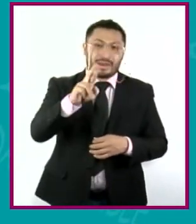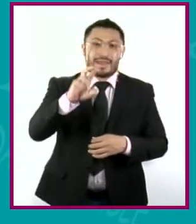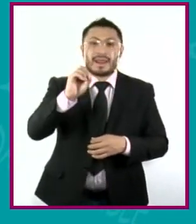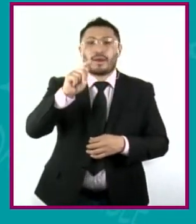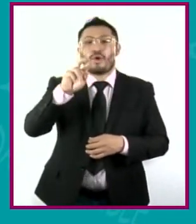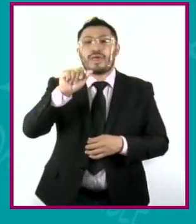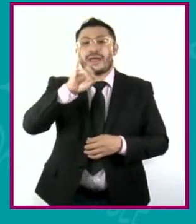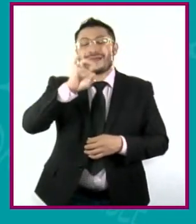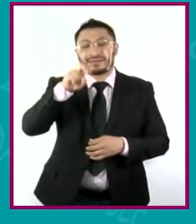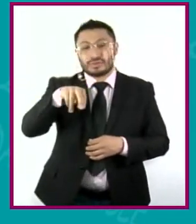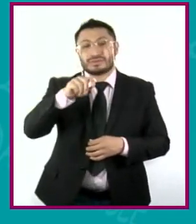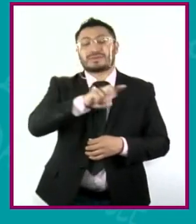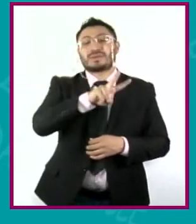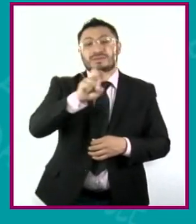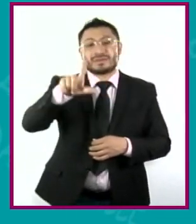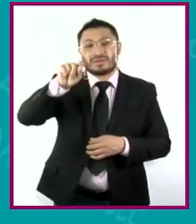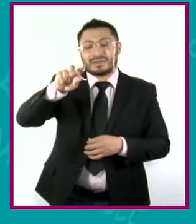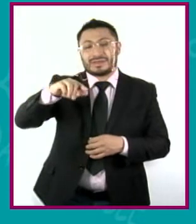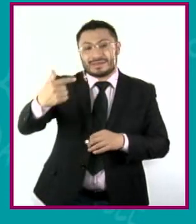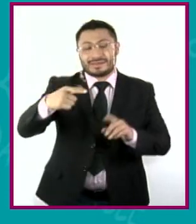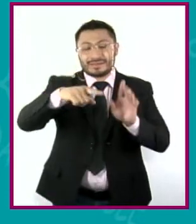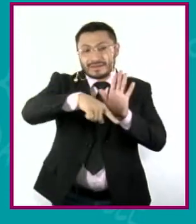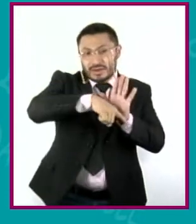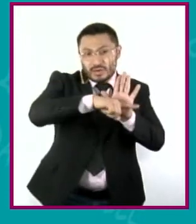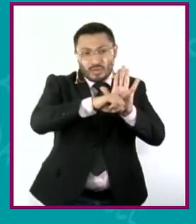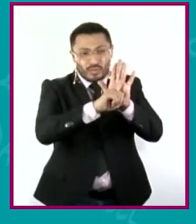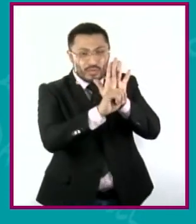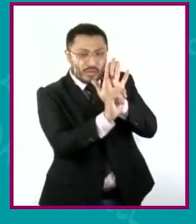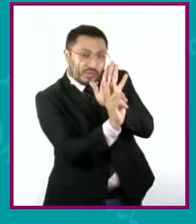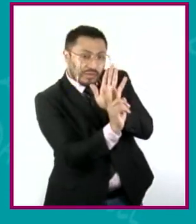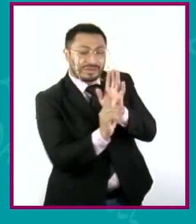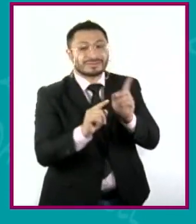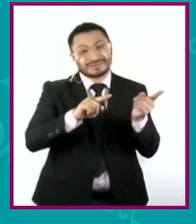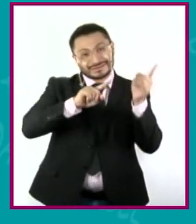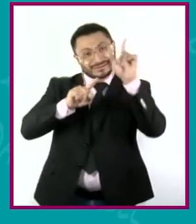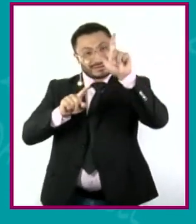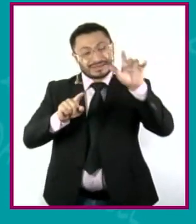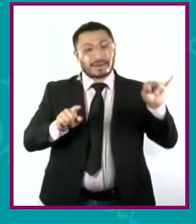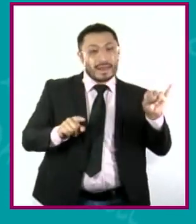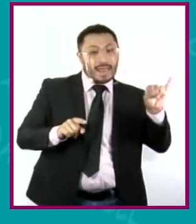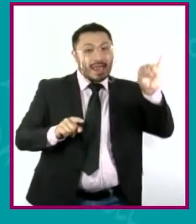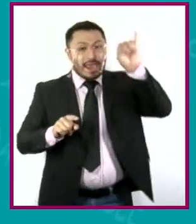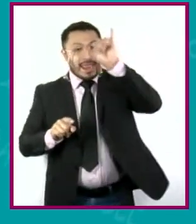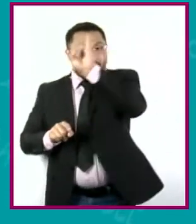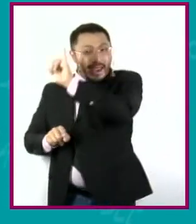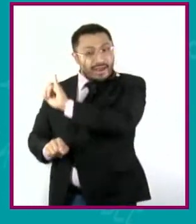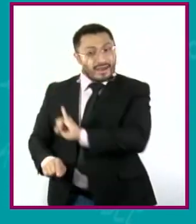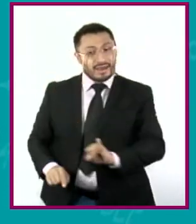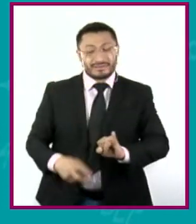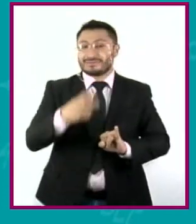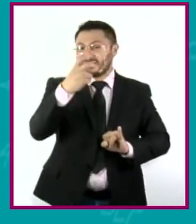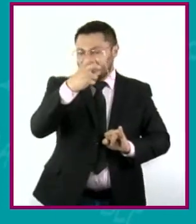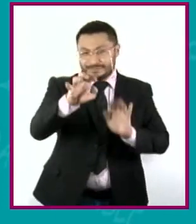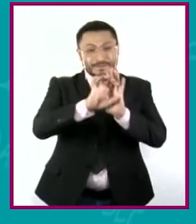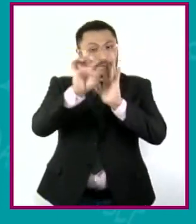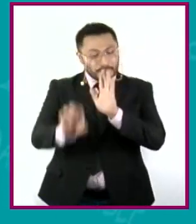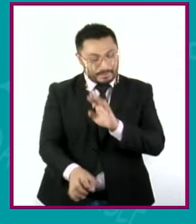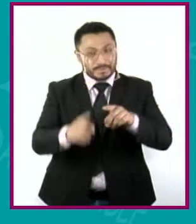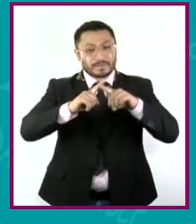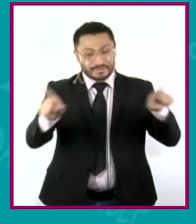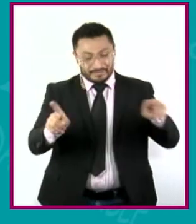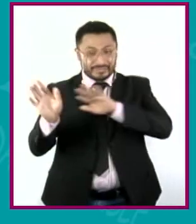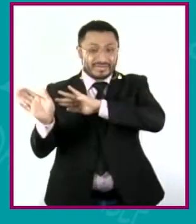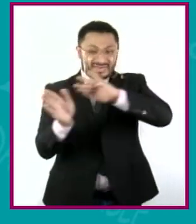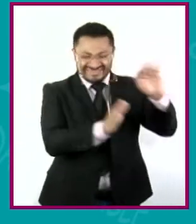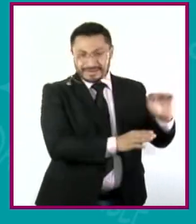de 270 grados en sentido contrario a las agujas del reloj. He aquí otro ejemplo. Al rotar